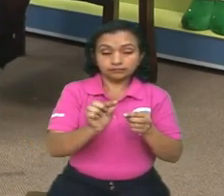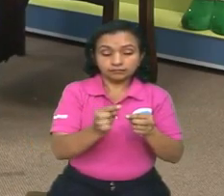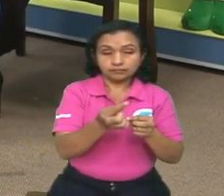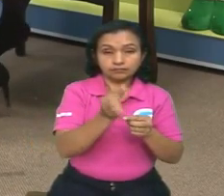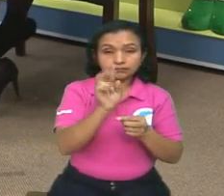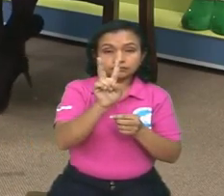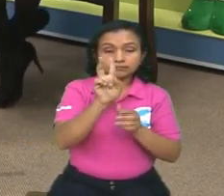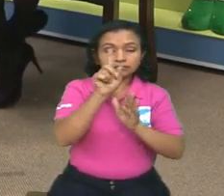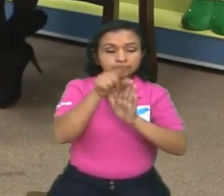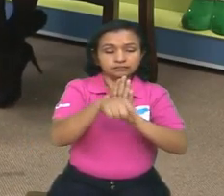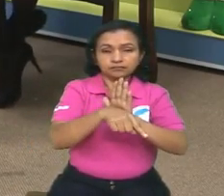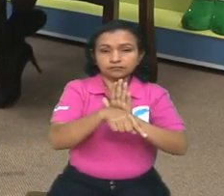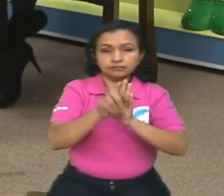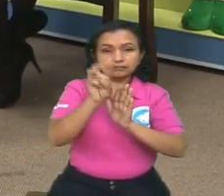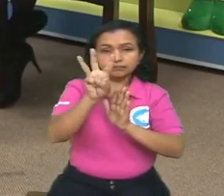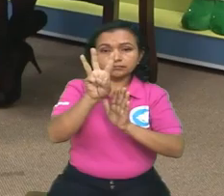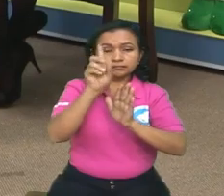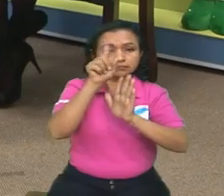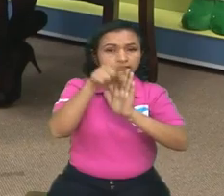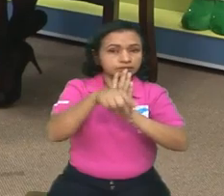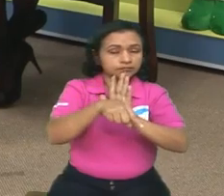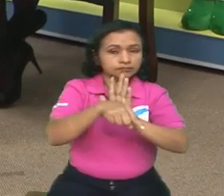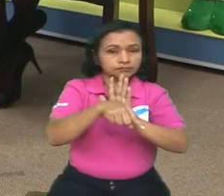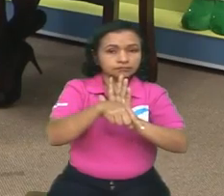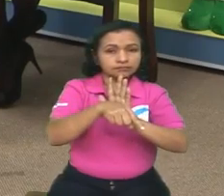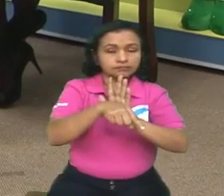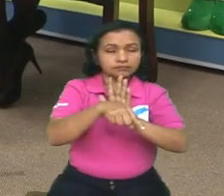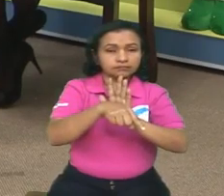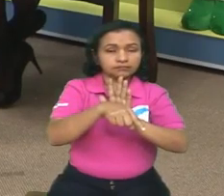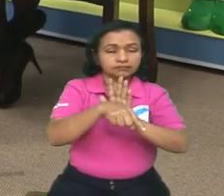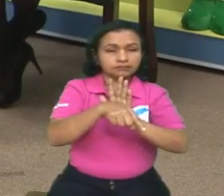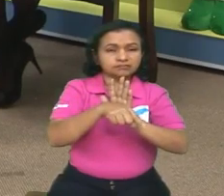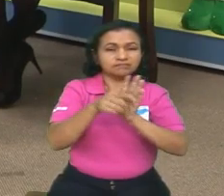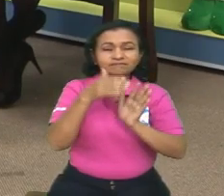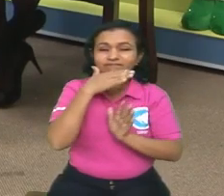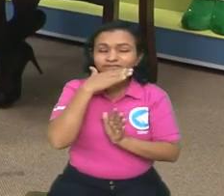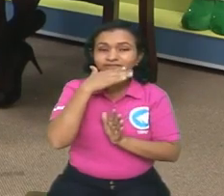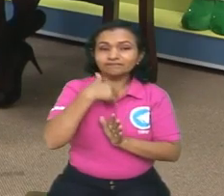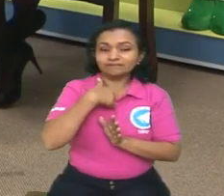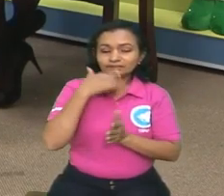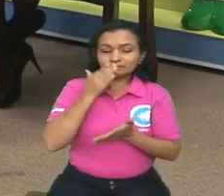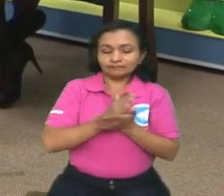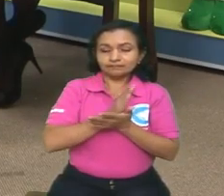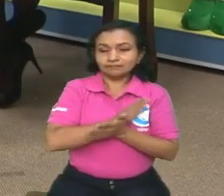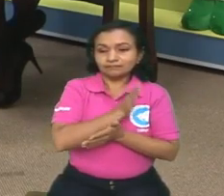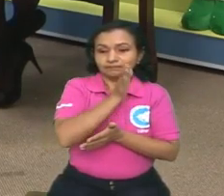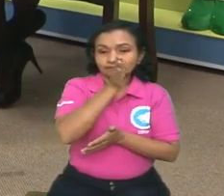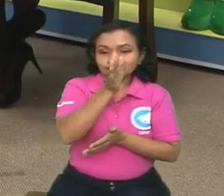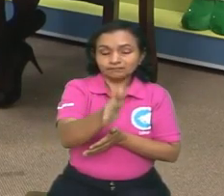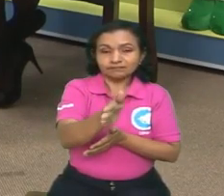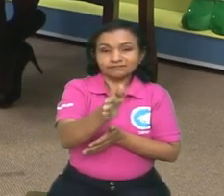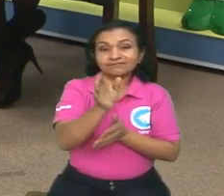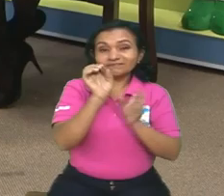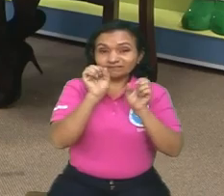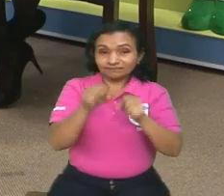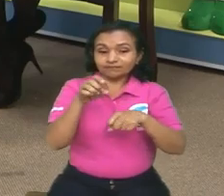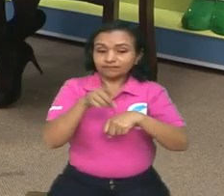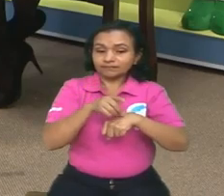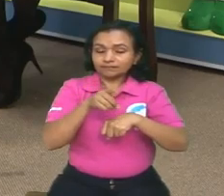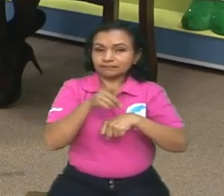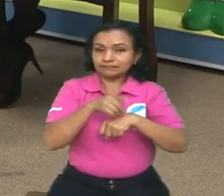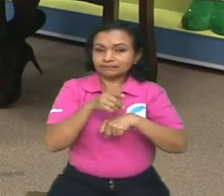son 2 minutos, son 3 minutos. ¿Qué es lo molesto? Decidirme a llegar, porque son años para poder decidirme a llegar. Entonces si le